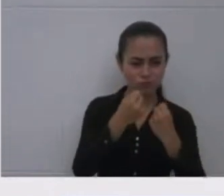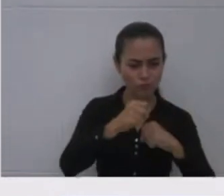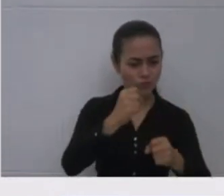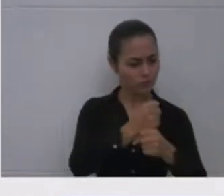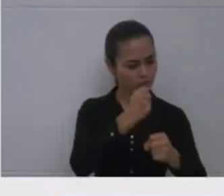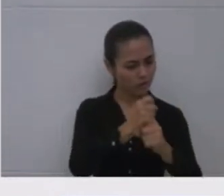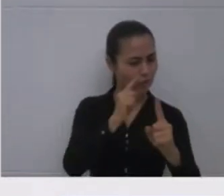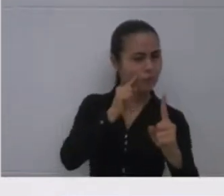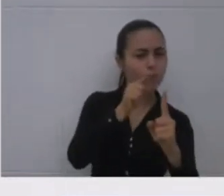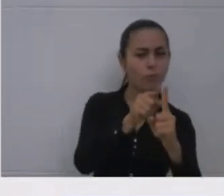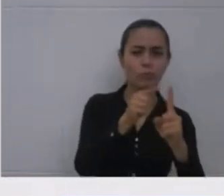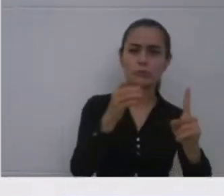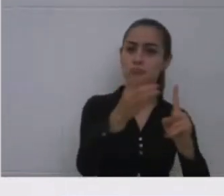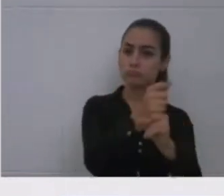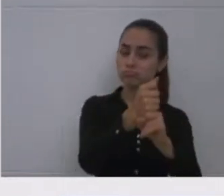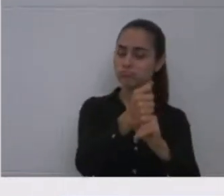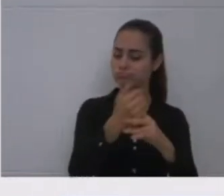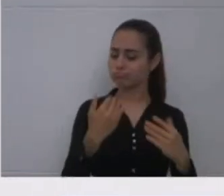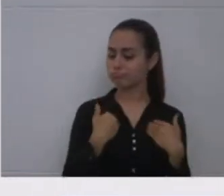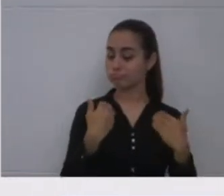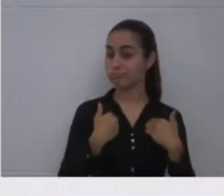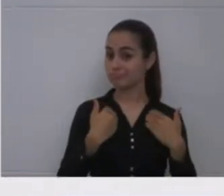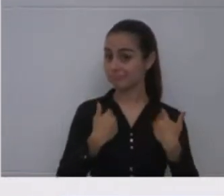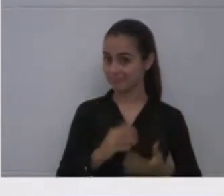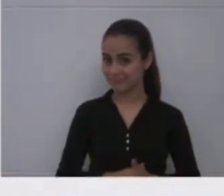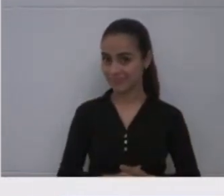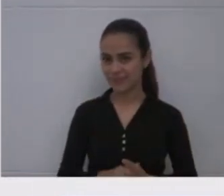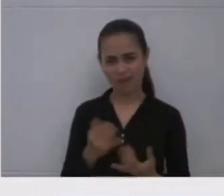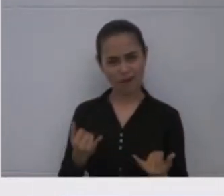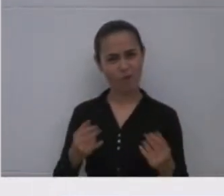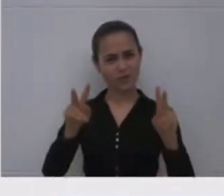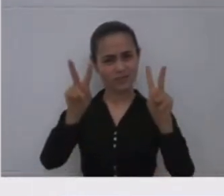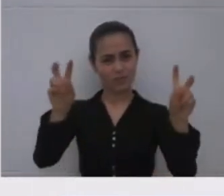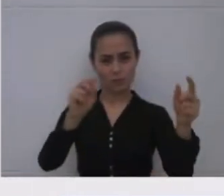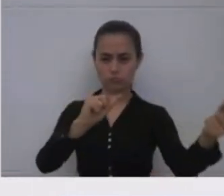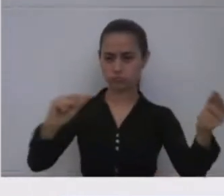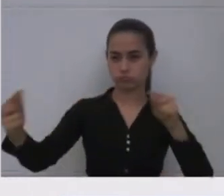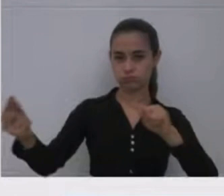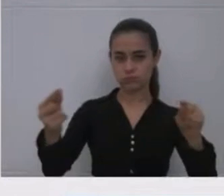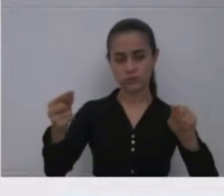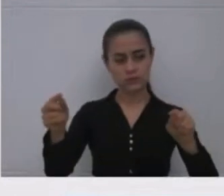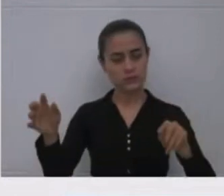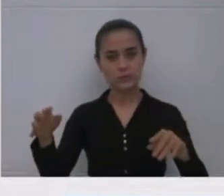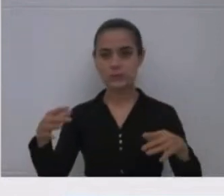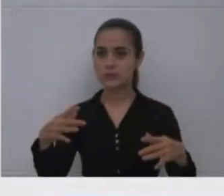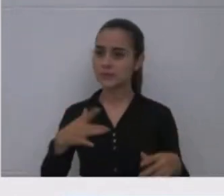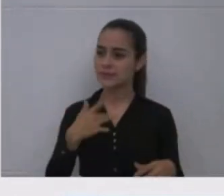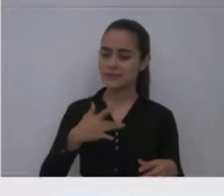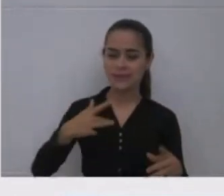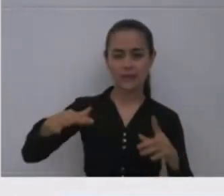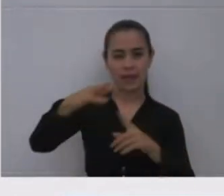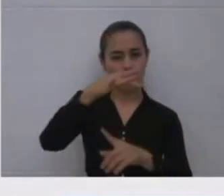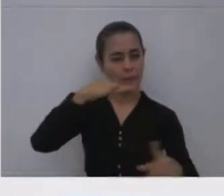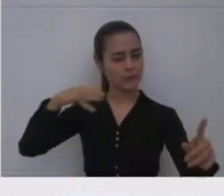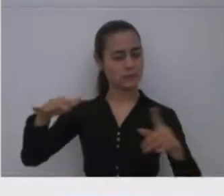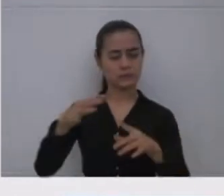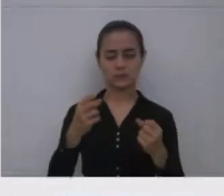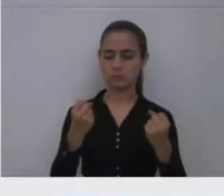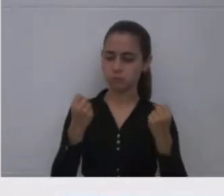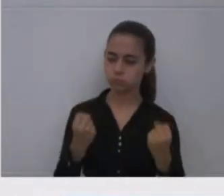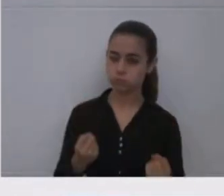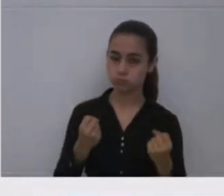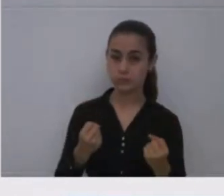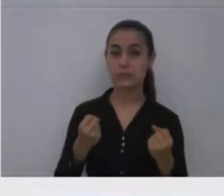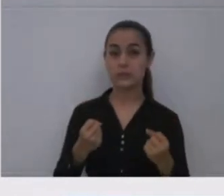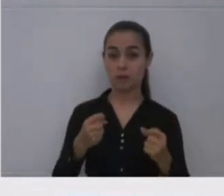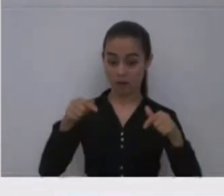Estamos en medio de una elección bien caliente y bien difícil, donde los ánimos están bastante caldeados. Nos hemos dicho muchas cosas en